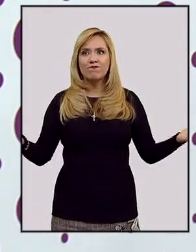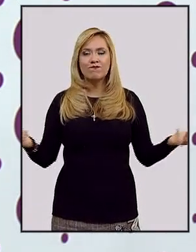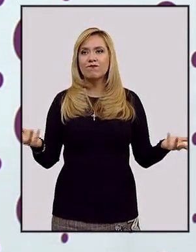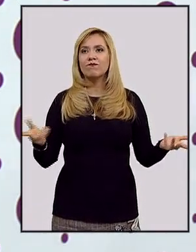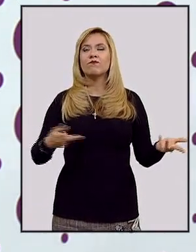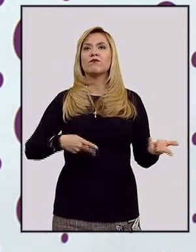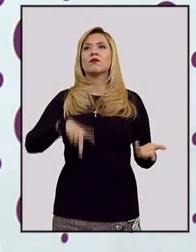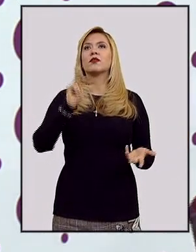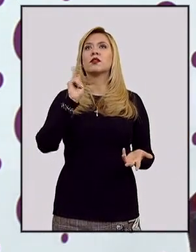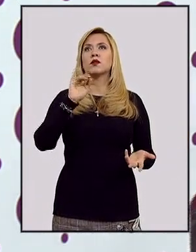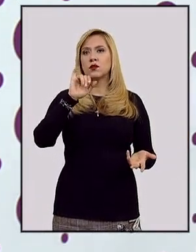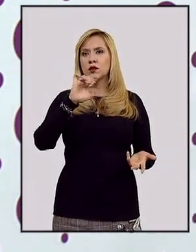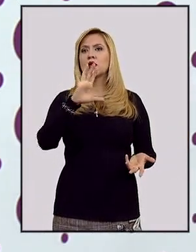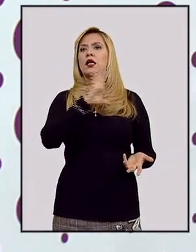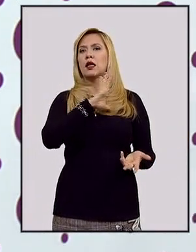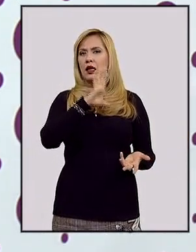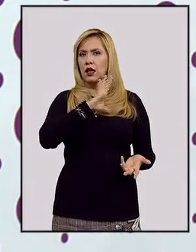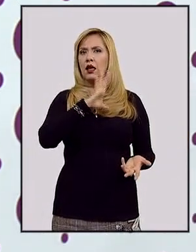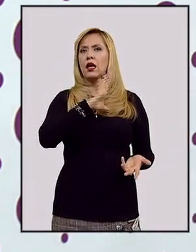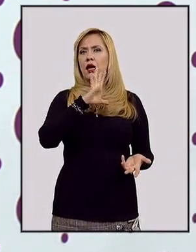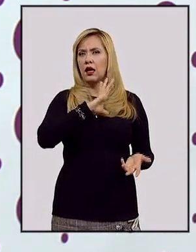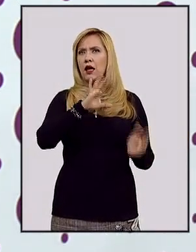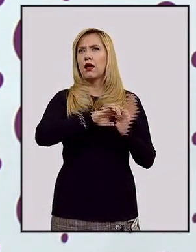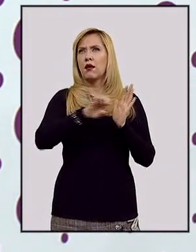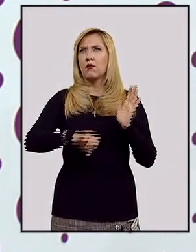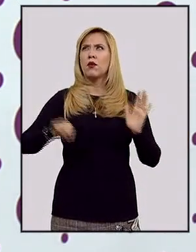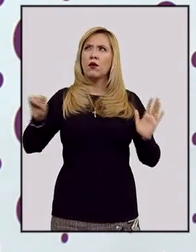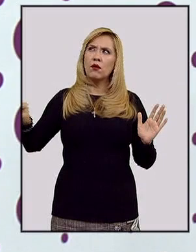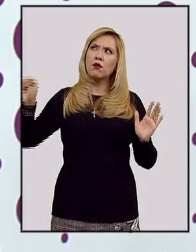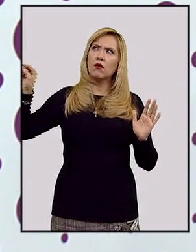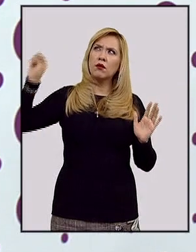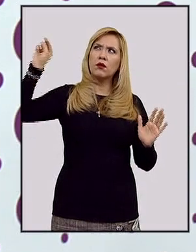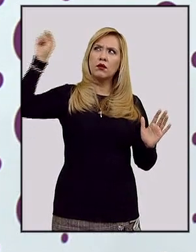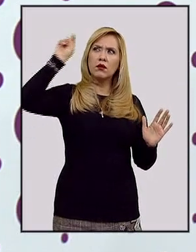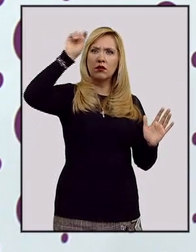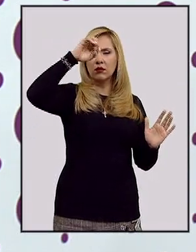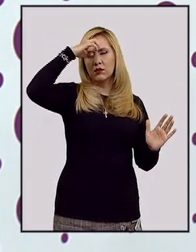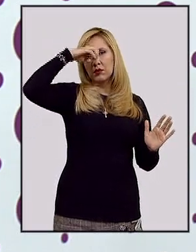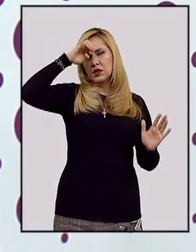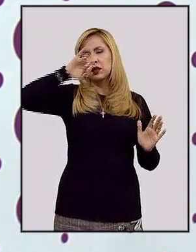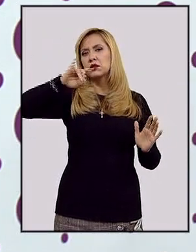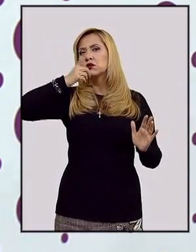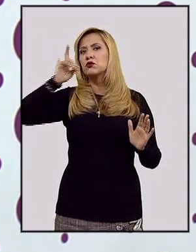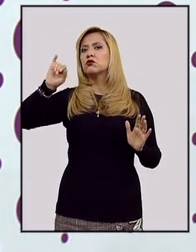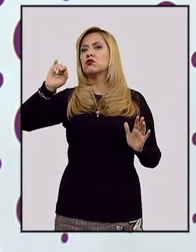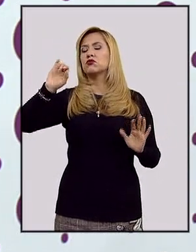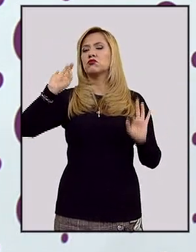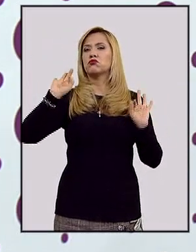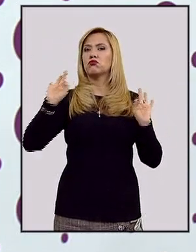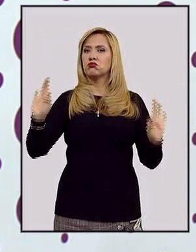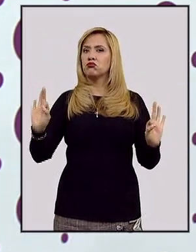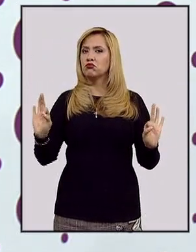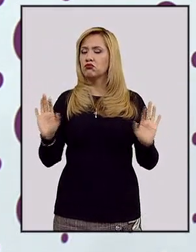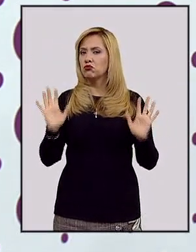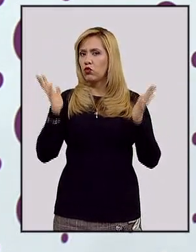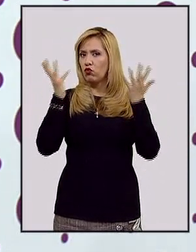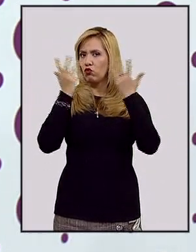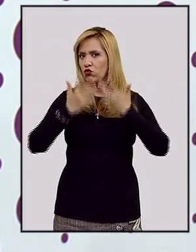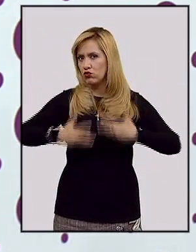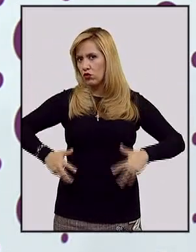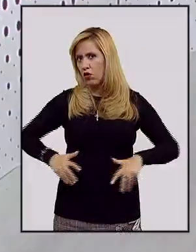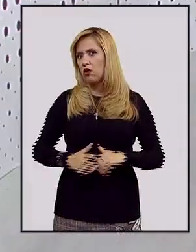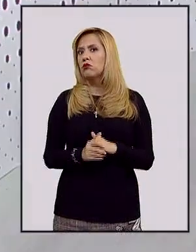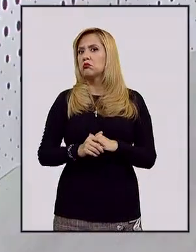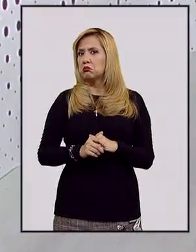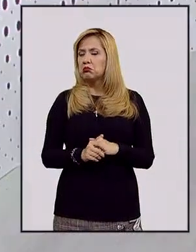pero sí existe experiencia sobre los comités médicos que funcionan de manera efectiva. Ok, así como para